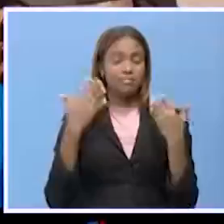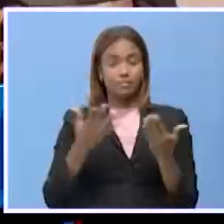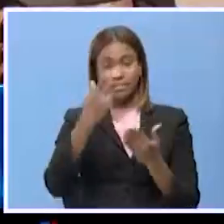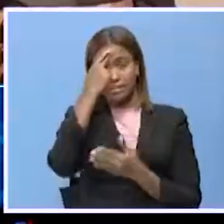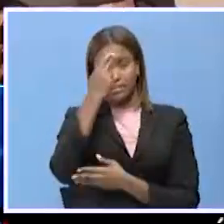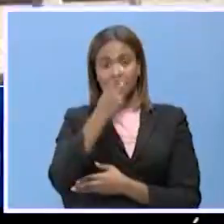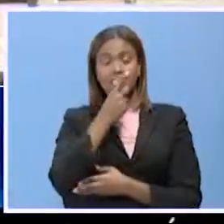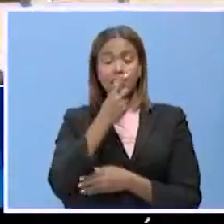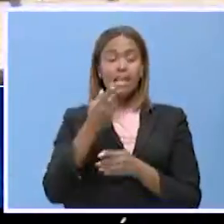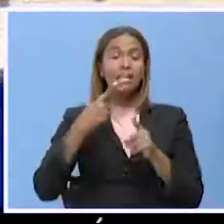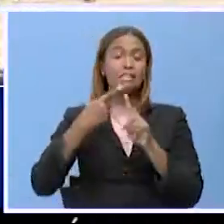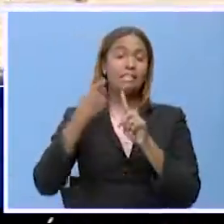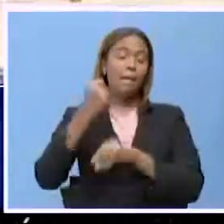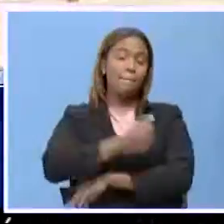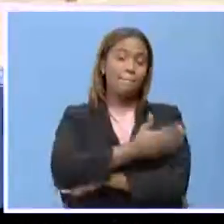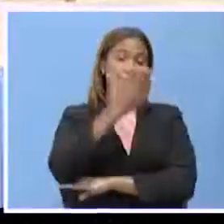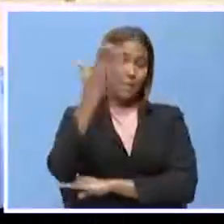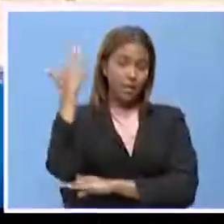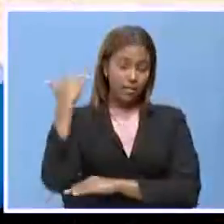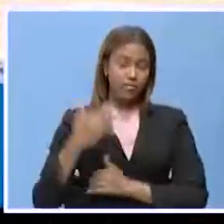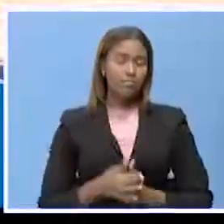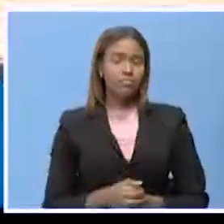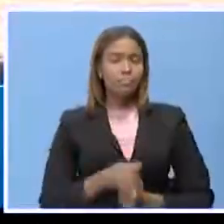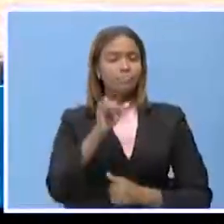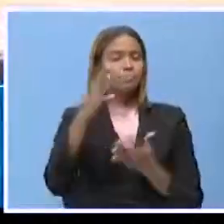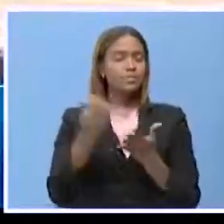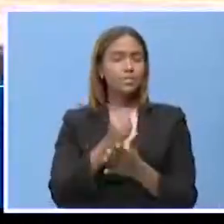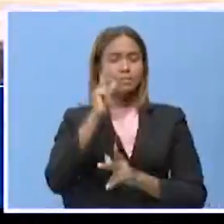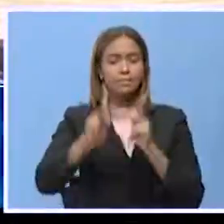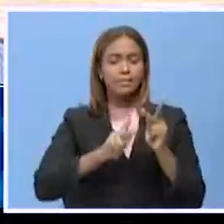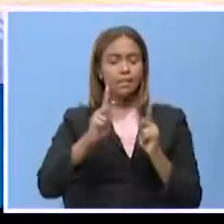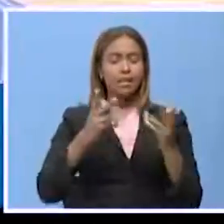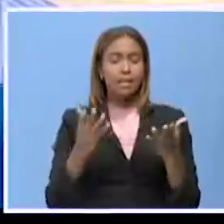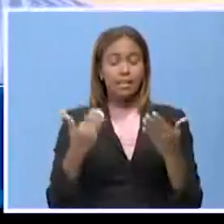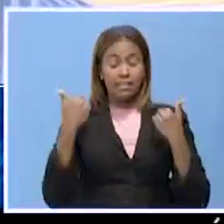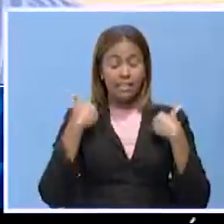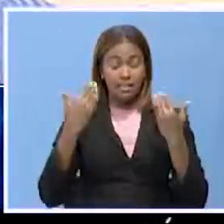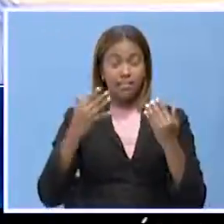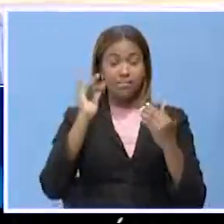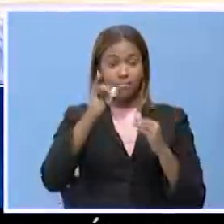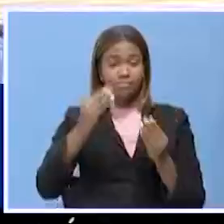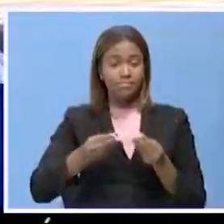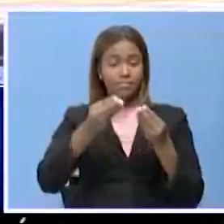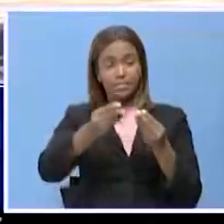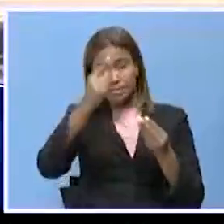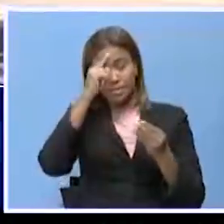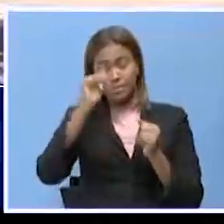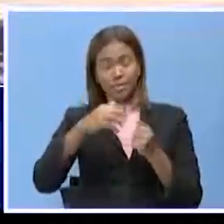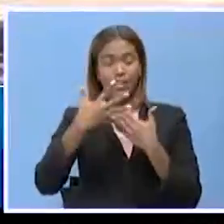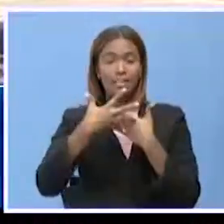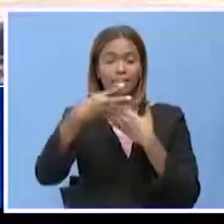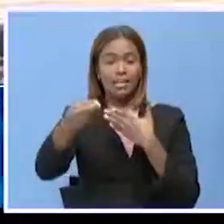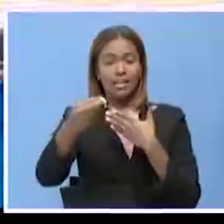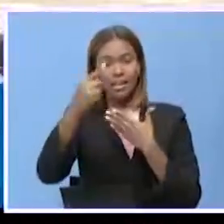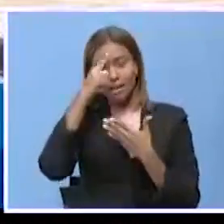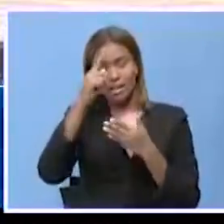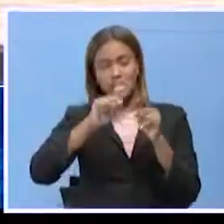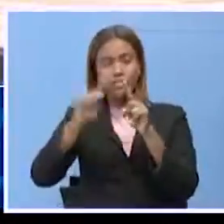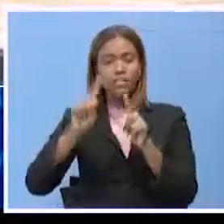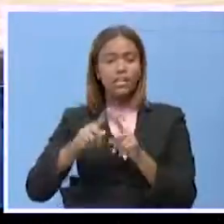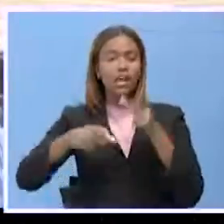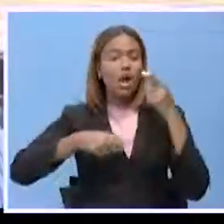el mes de marzo. Una oportunidad que el cliente que no salía vea esa brecha para que pueda salir a visitar los